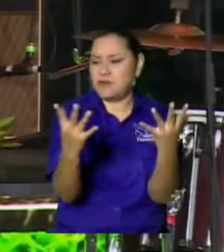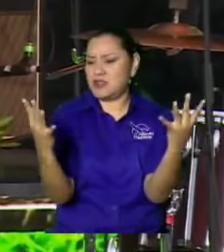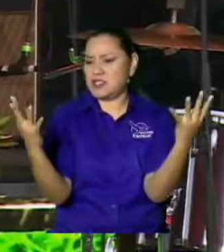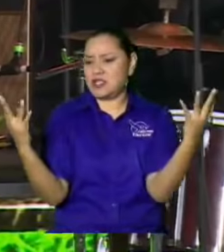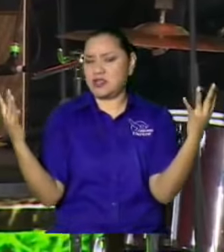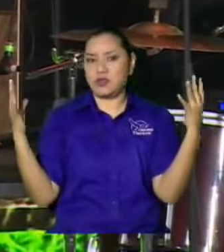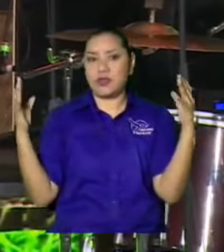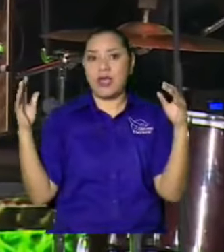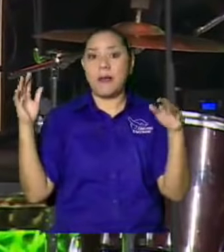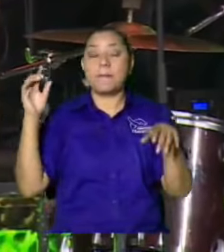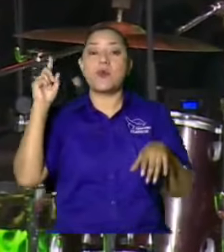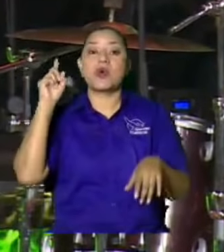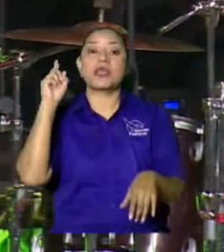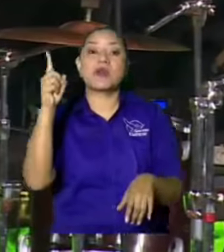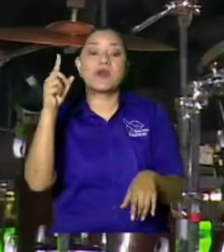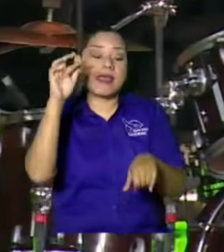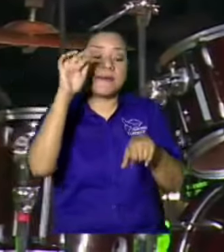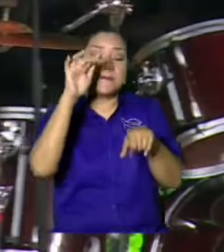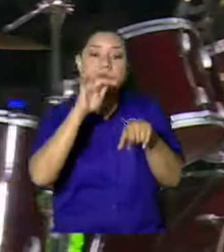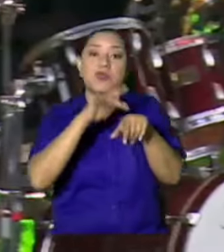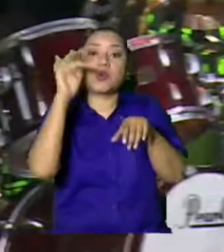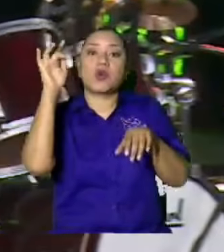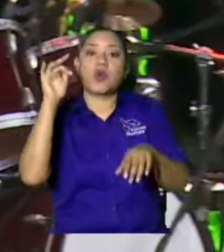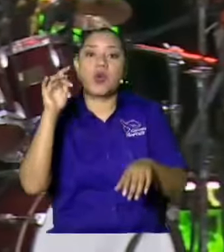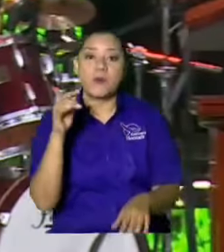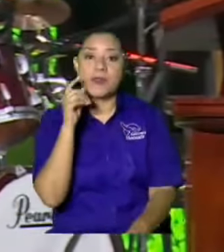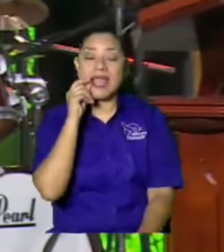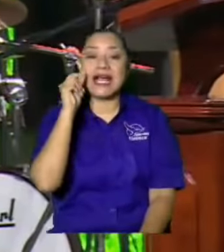tú tocas al Señor,